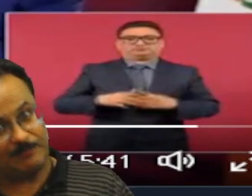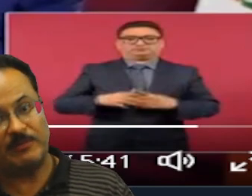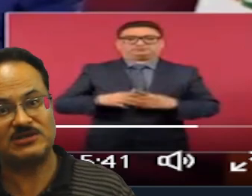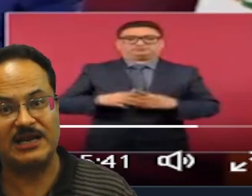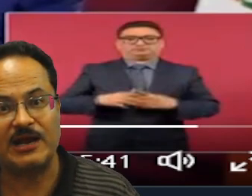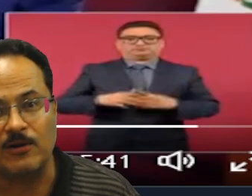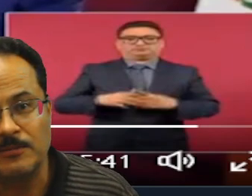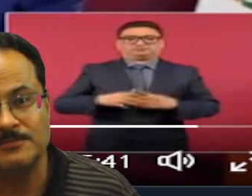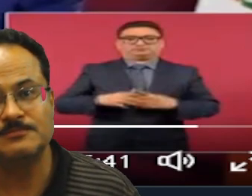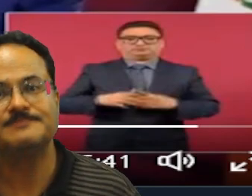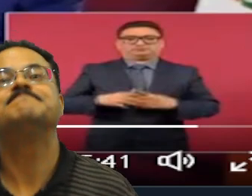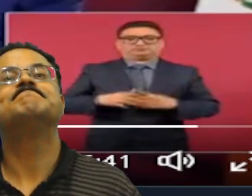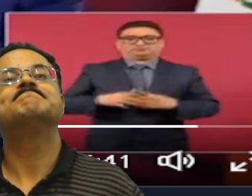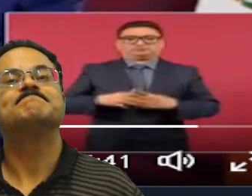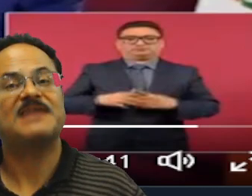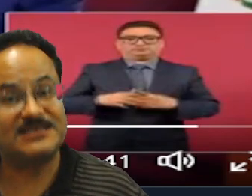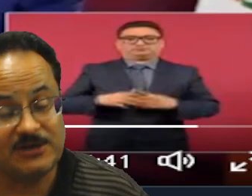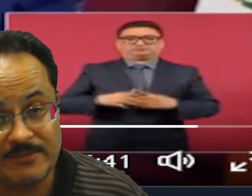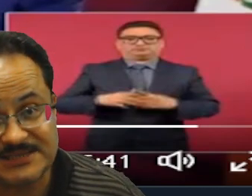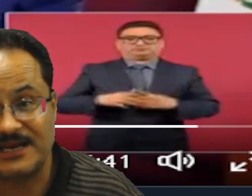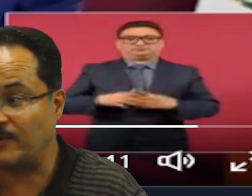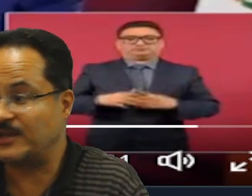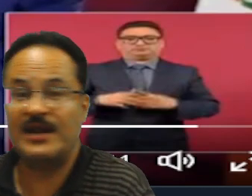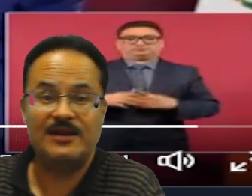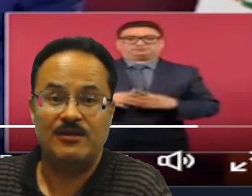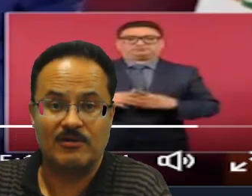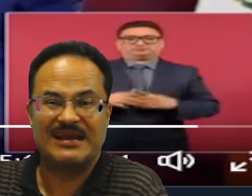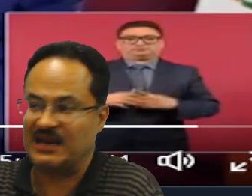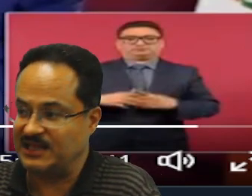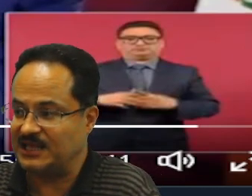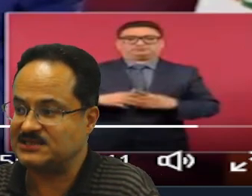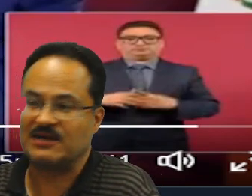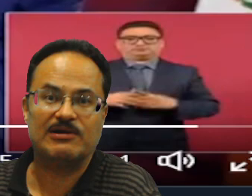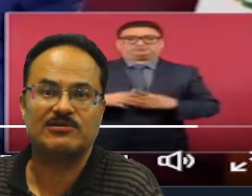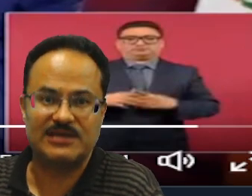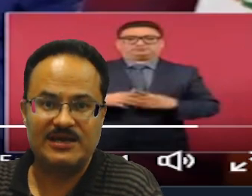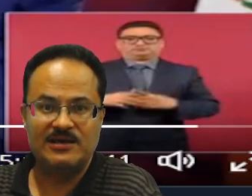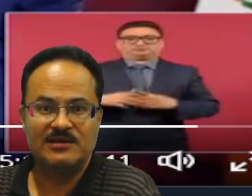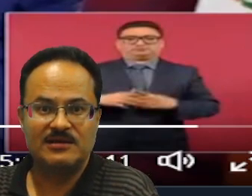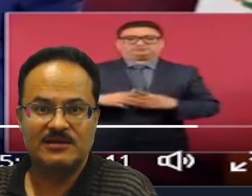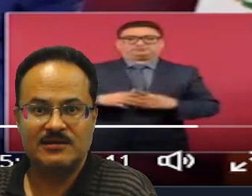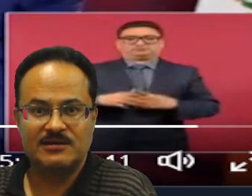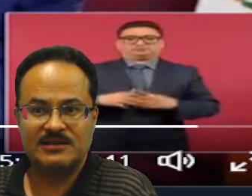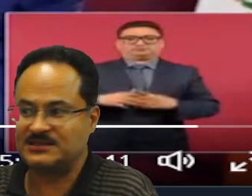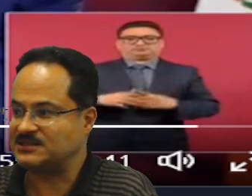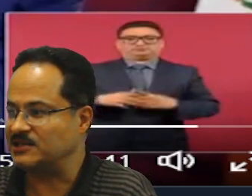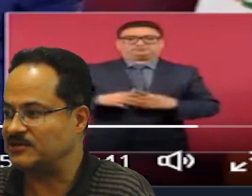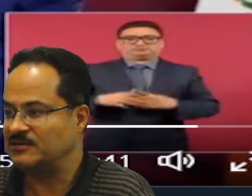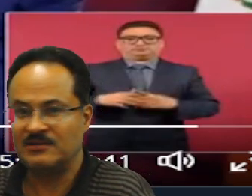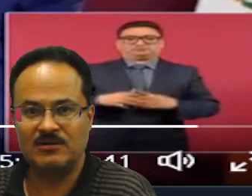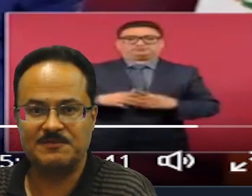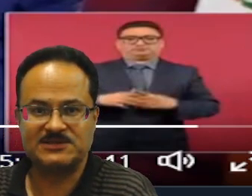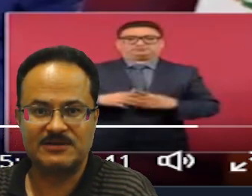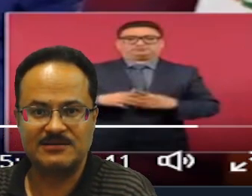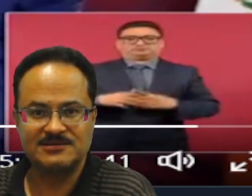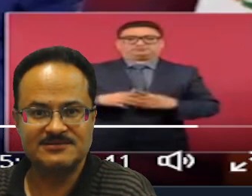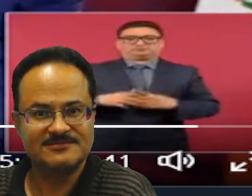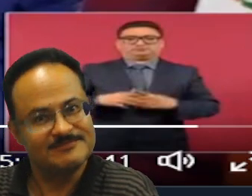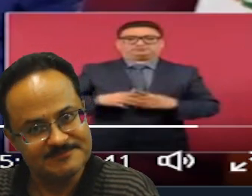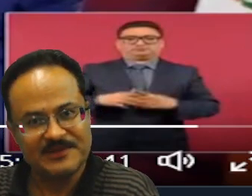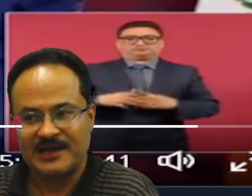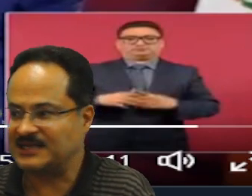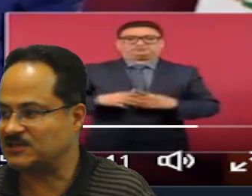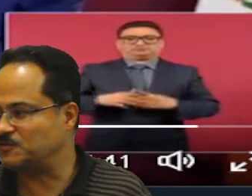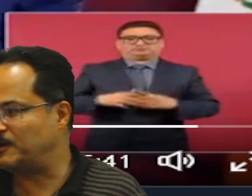mientras al pueblo se le negó sí o más claro quieren lo que en realidad es la cuatro t de este señor López Obrador